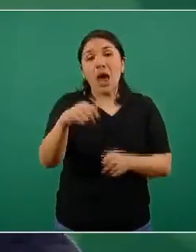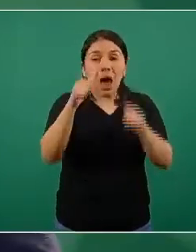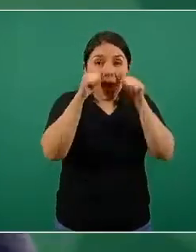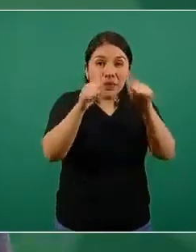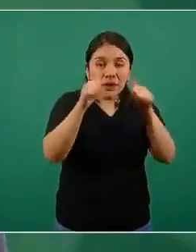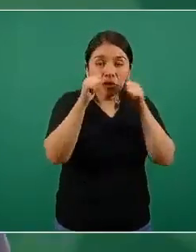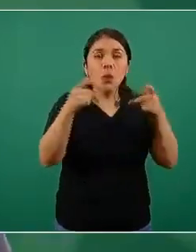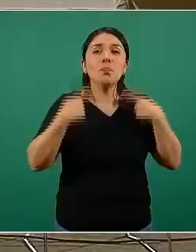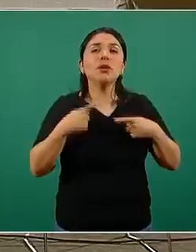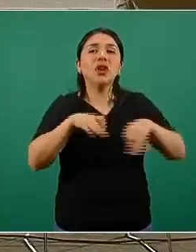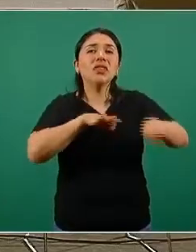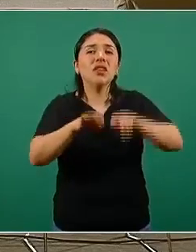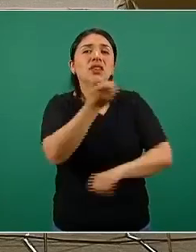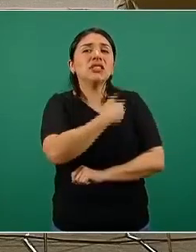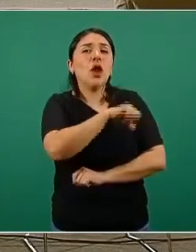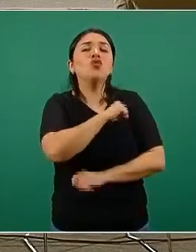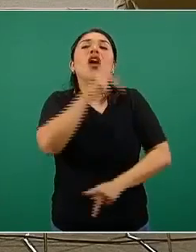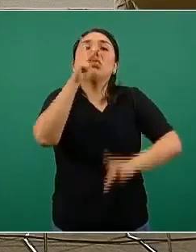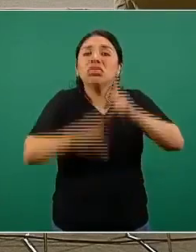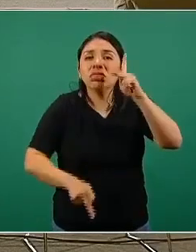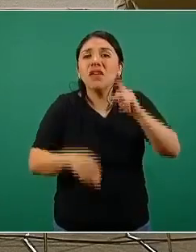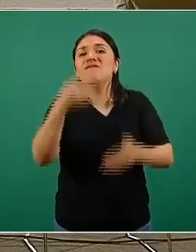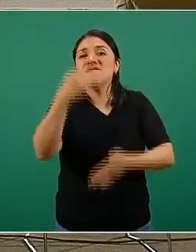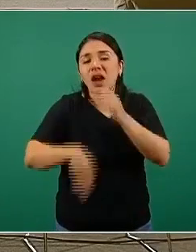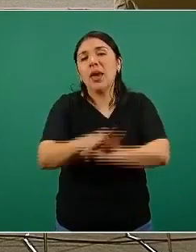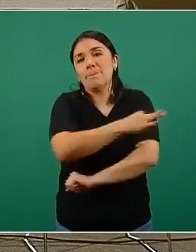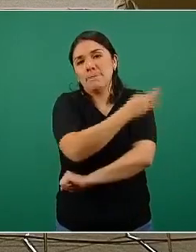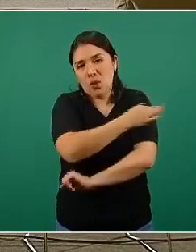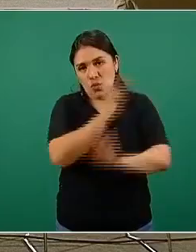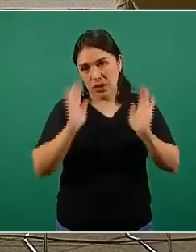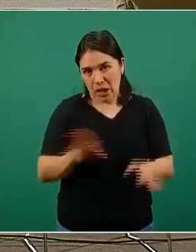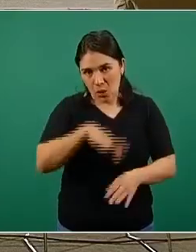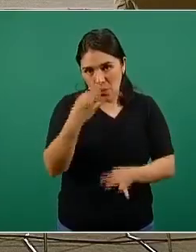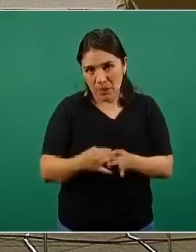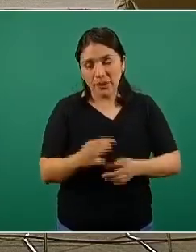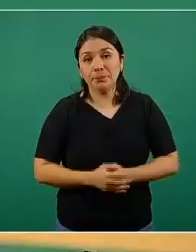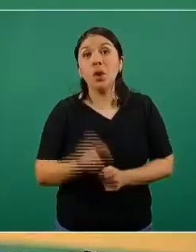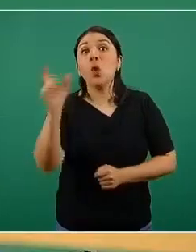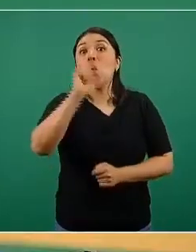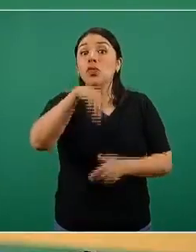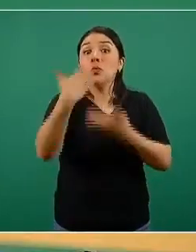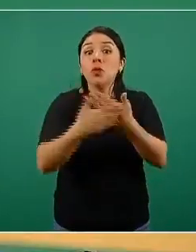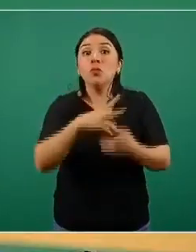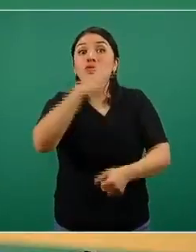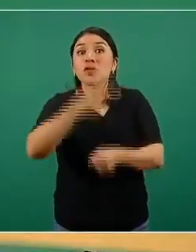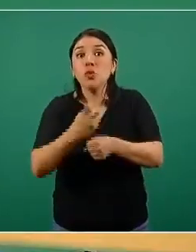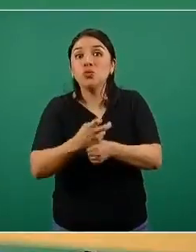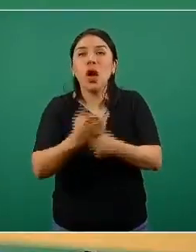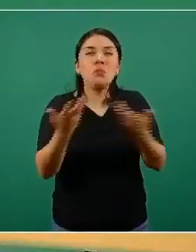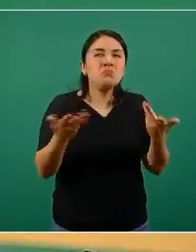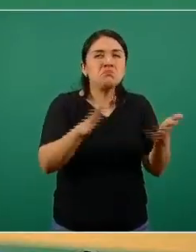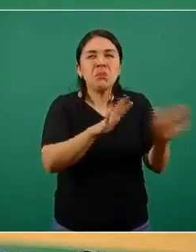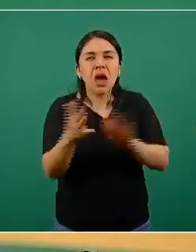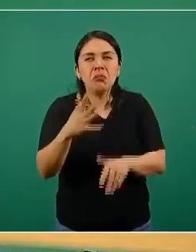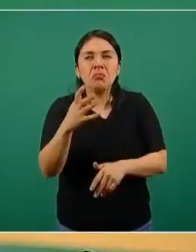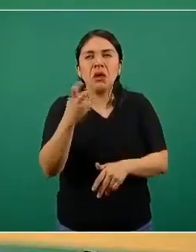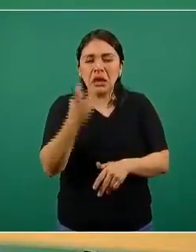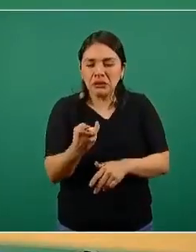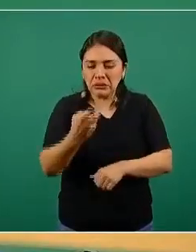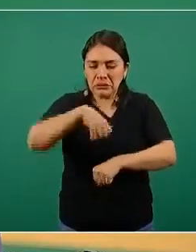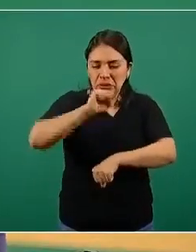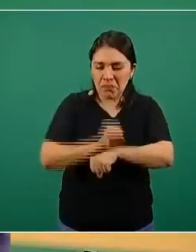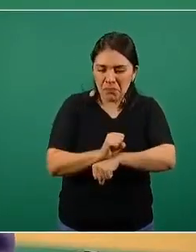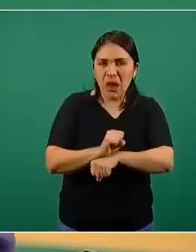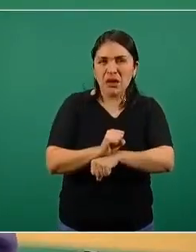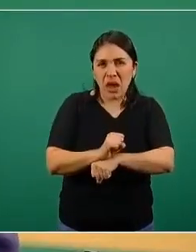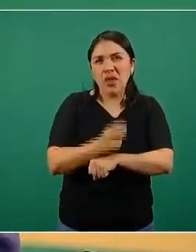salud que estaba pendiente por vacunar. ¿Cuándo recibirán ellos la segunda dosis? Pues más o menos a partir de esta semana,